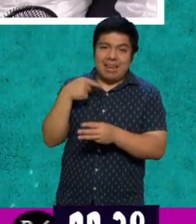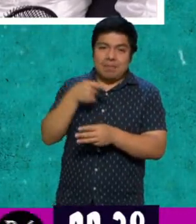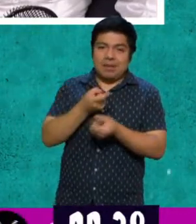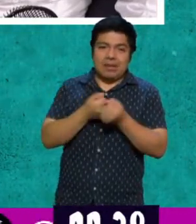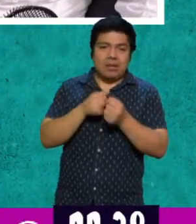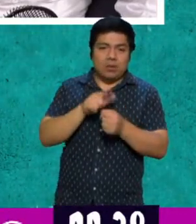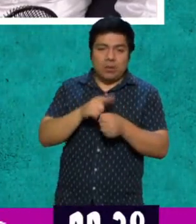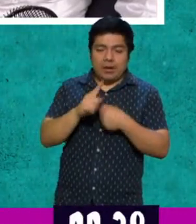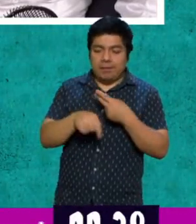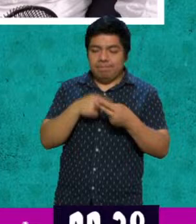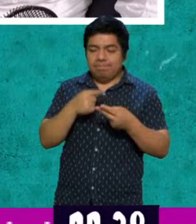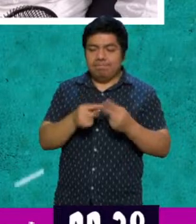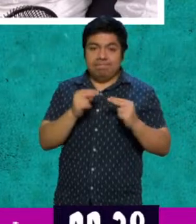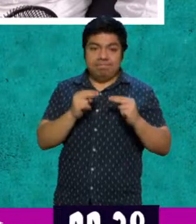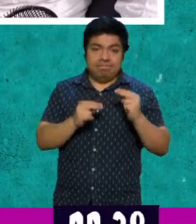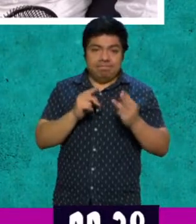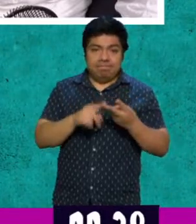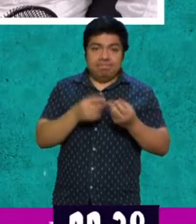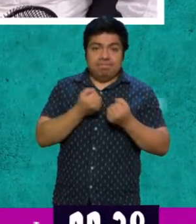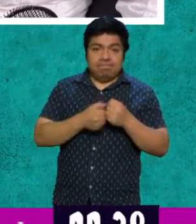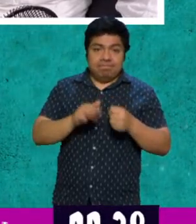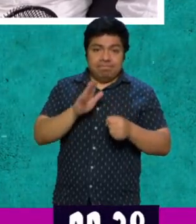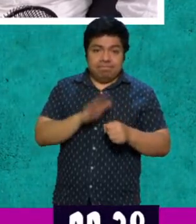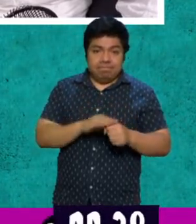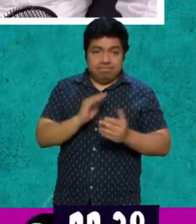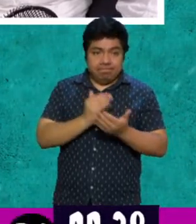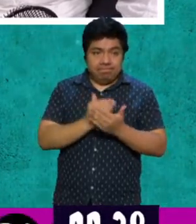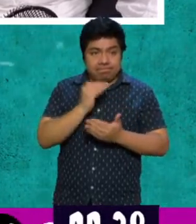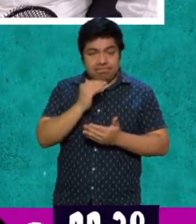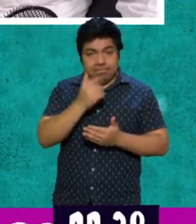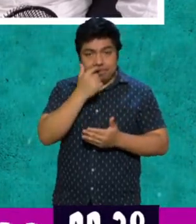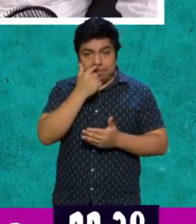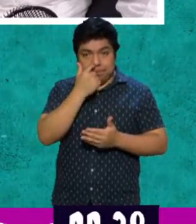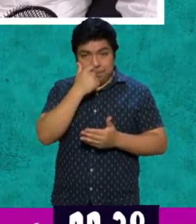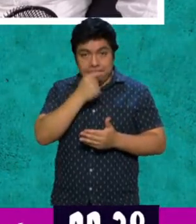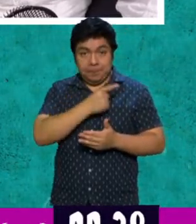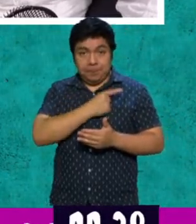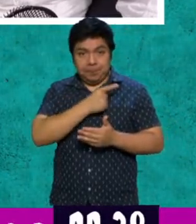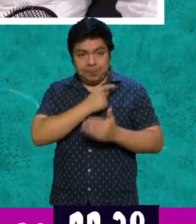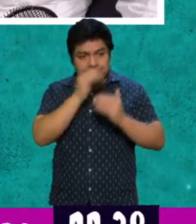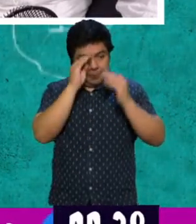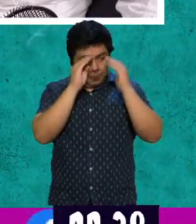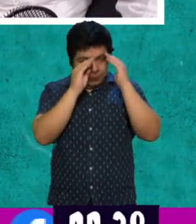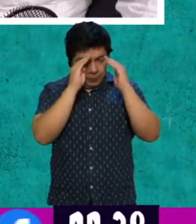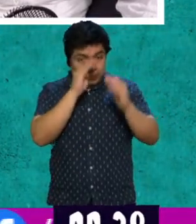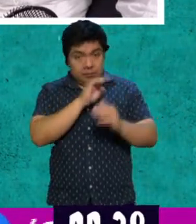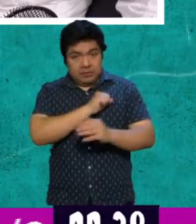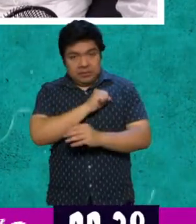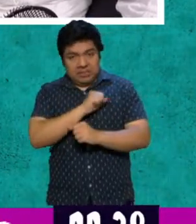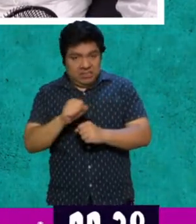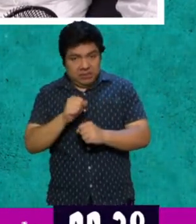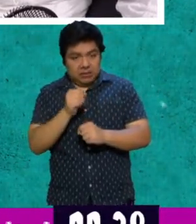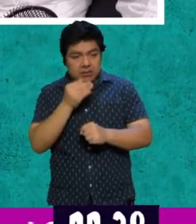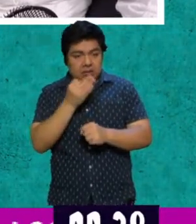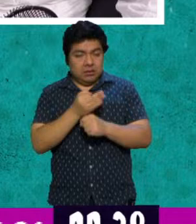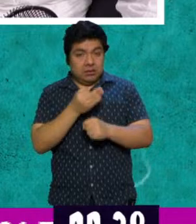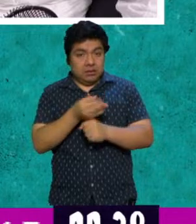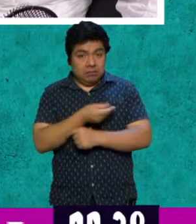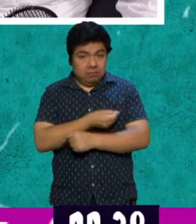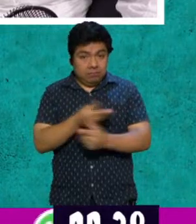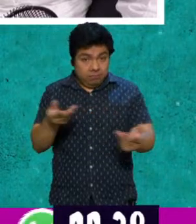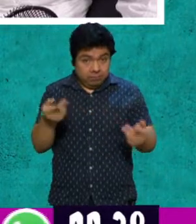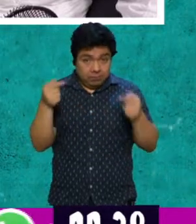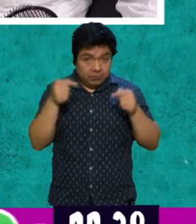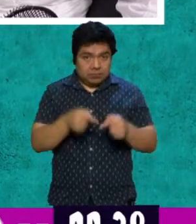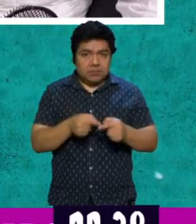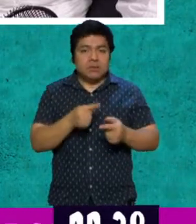sociales, a la estructura y al sistema dominante para entender que estas expresiones del mal que he mencionado yo hoy